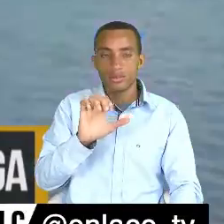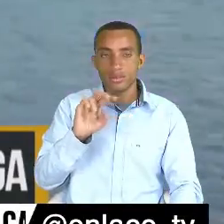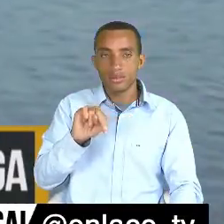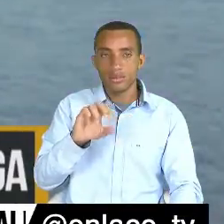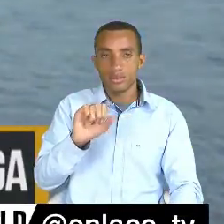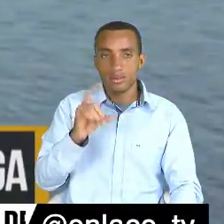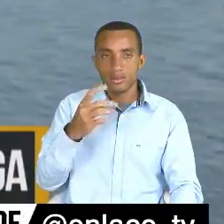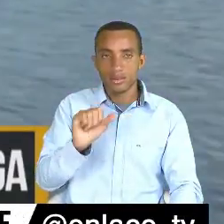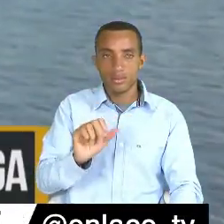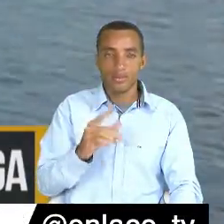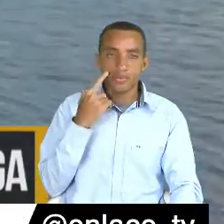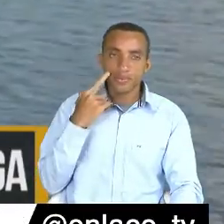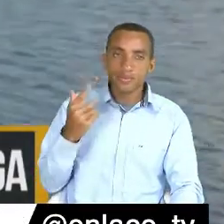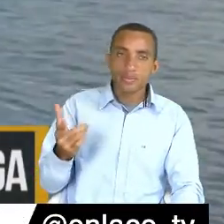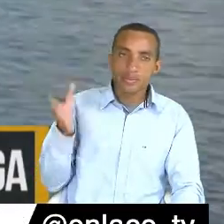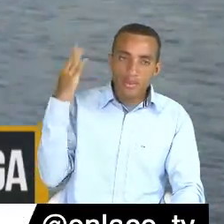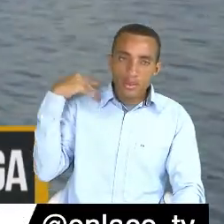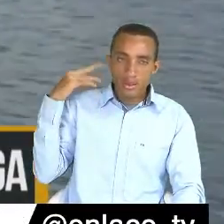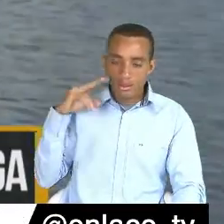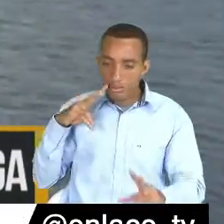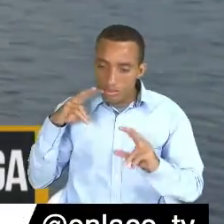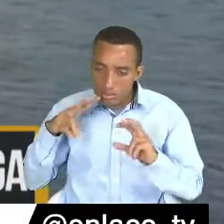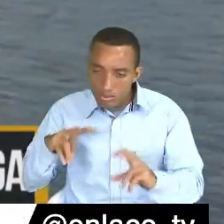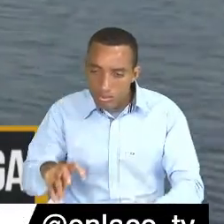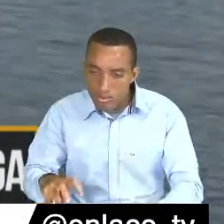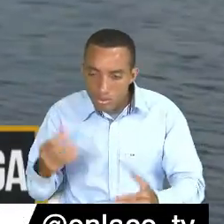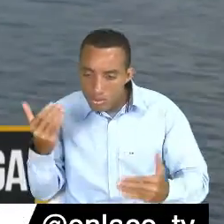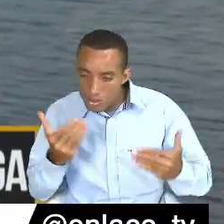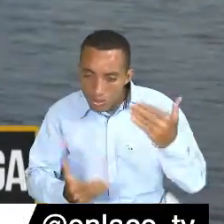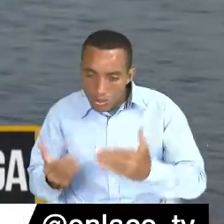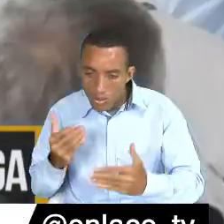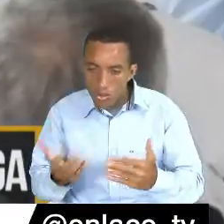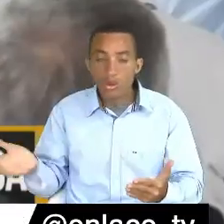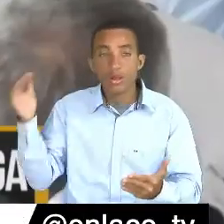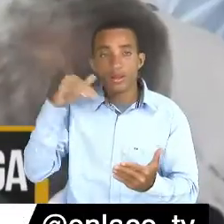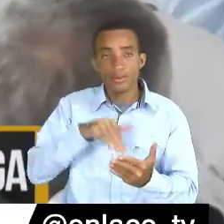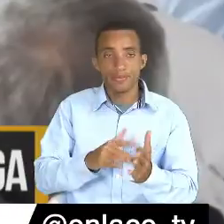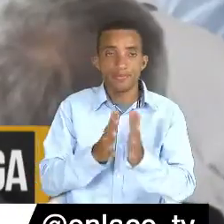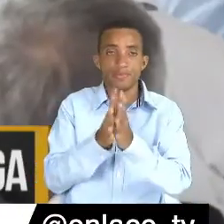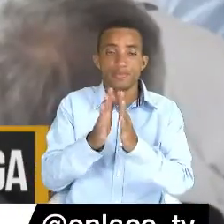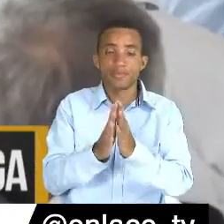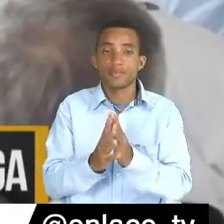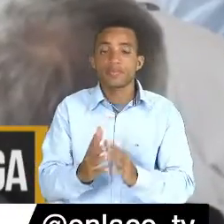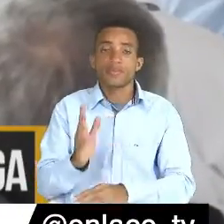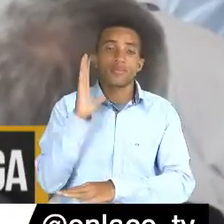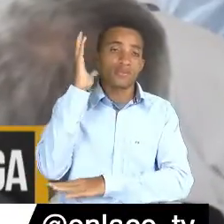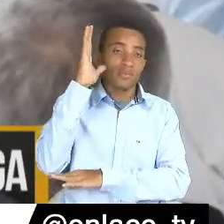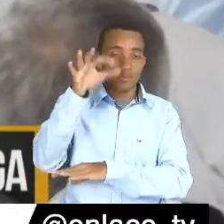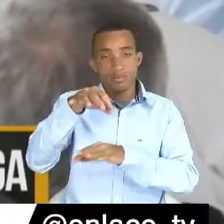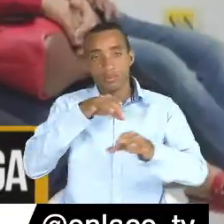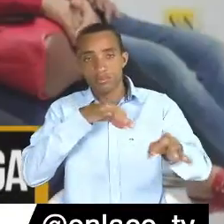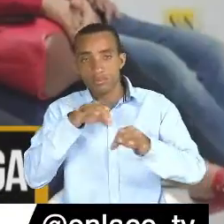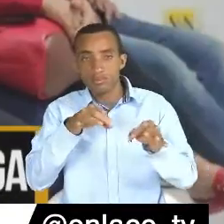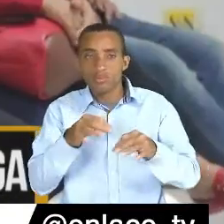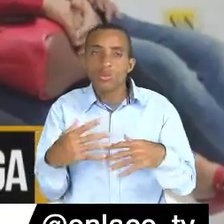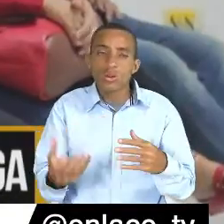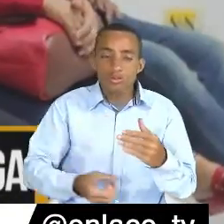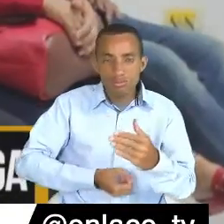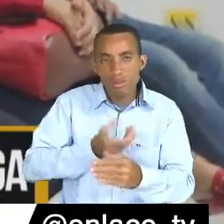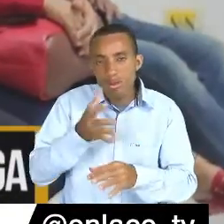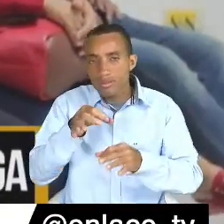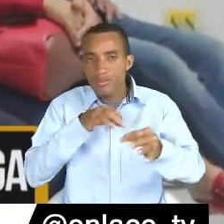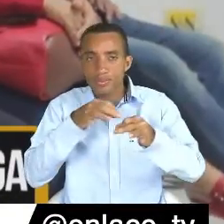que realizó los últimos estudios a la Ciénaga San Silvestre, de nuevo expuso ante los asistentes los resultados de los mismos. El mandatario dijo